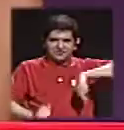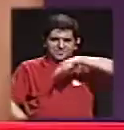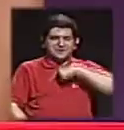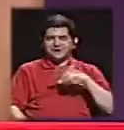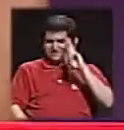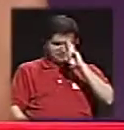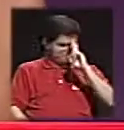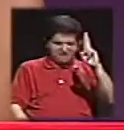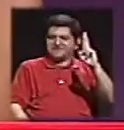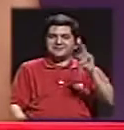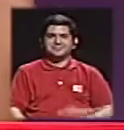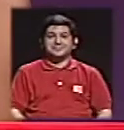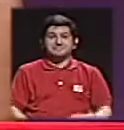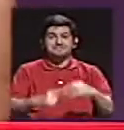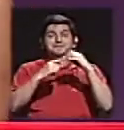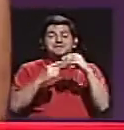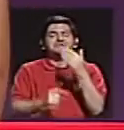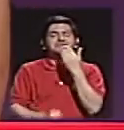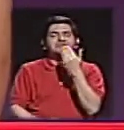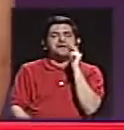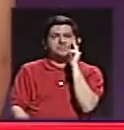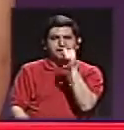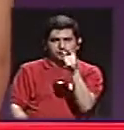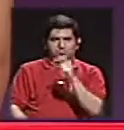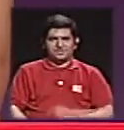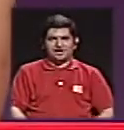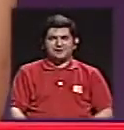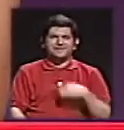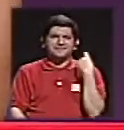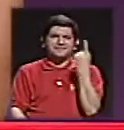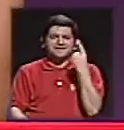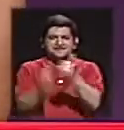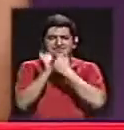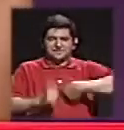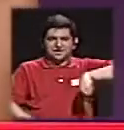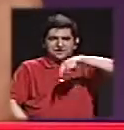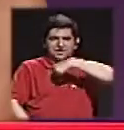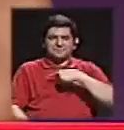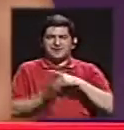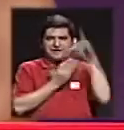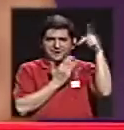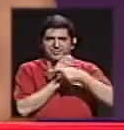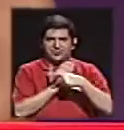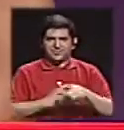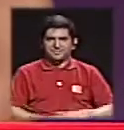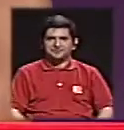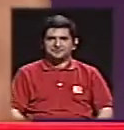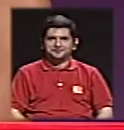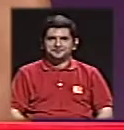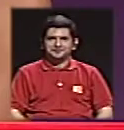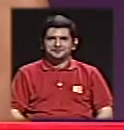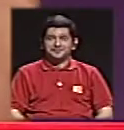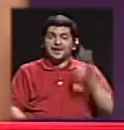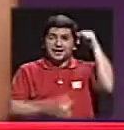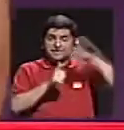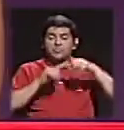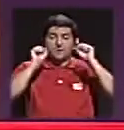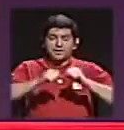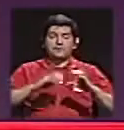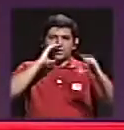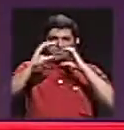Irreverencias. Principalmente muchas gracias a usted, que siempre nos acompaña en nuestro programa. Recuerde que